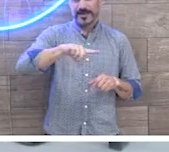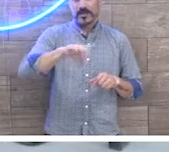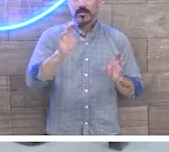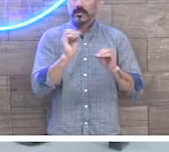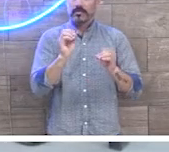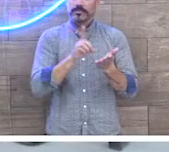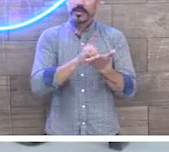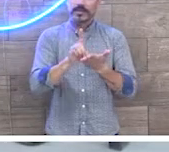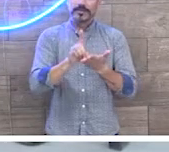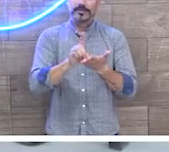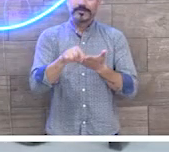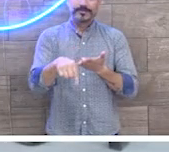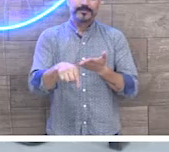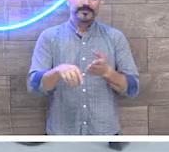derechos?